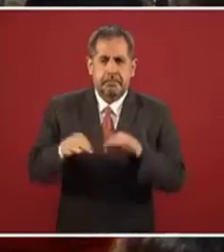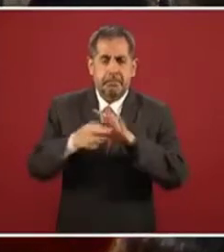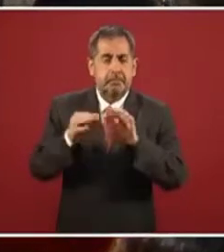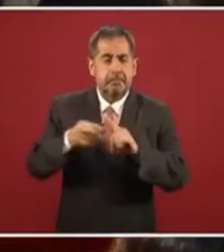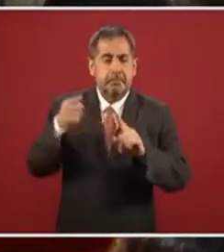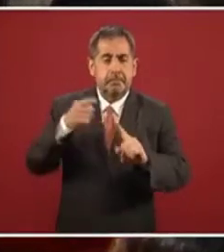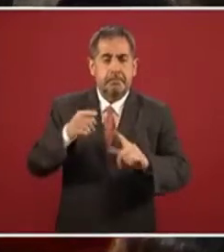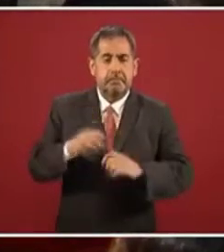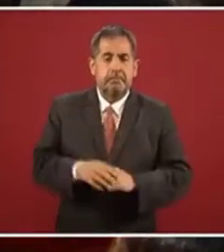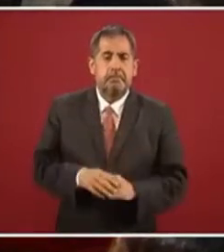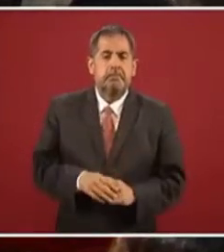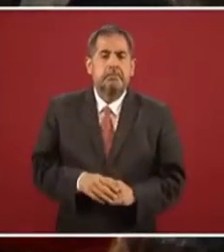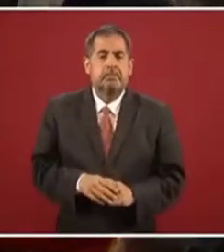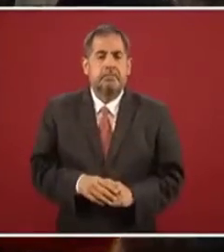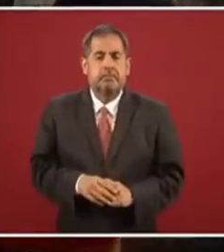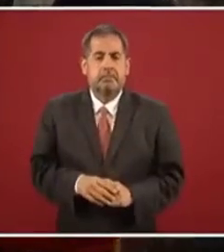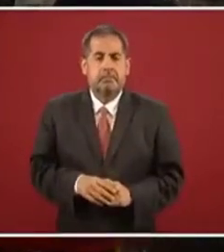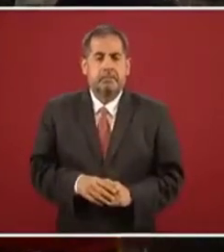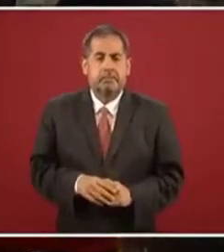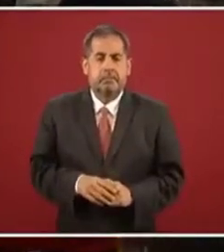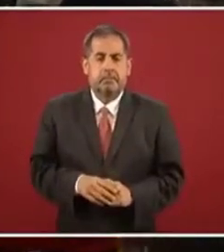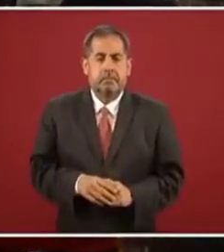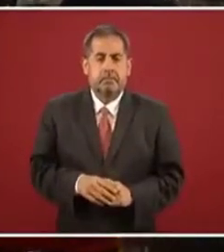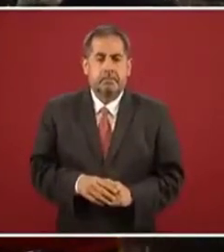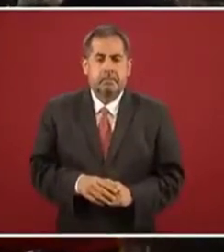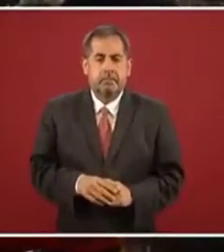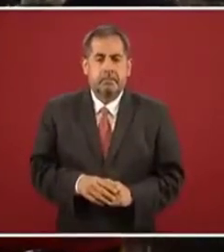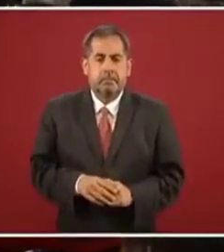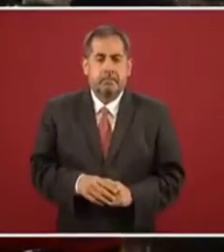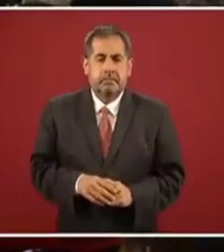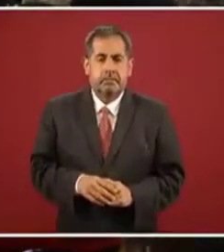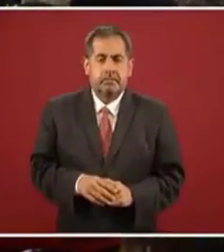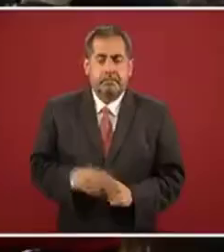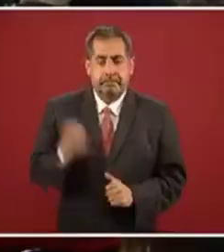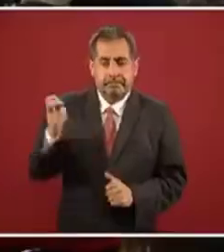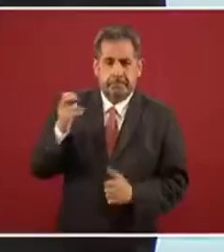esto. Esto es lo que tiene que ver con